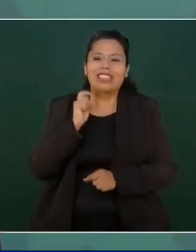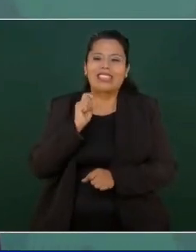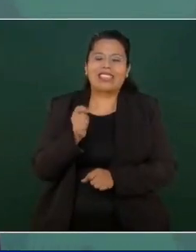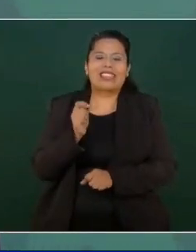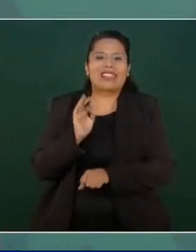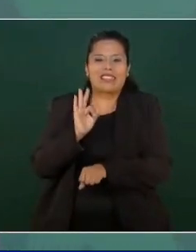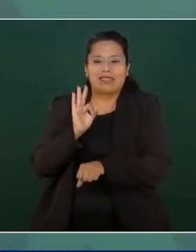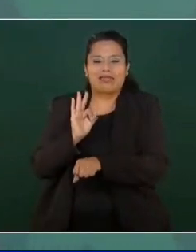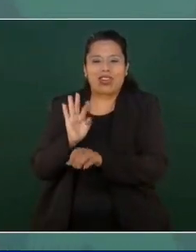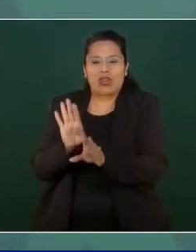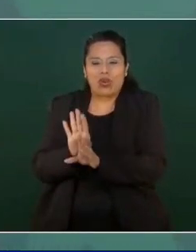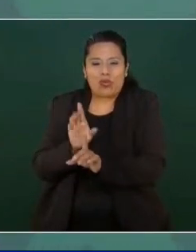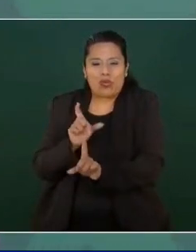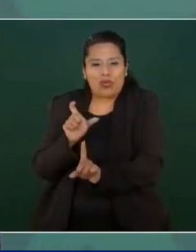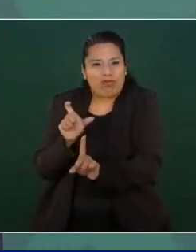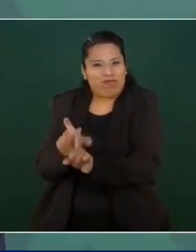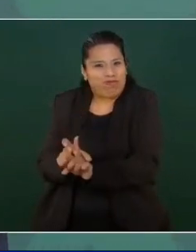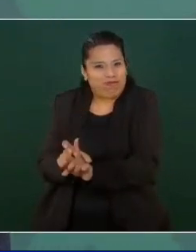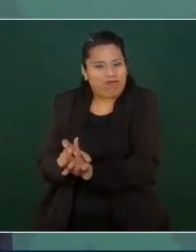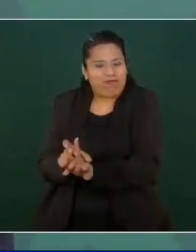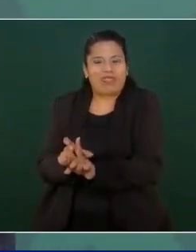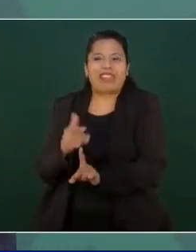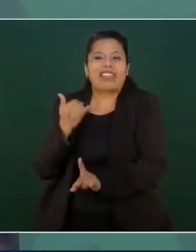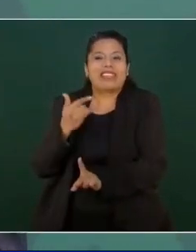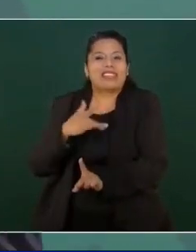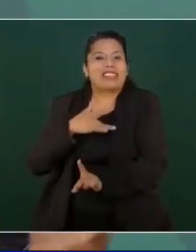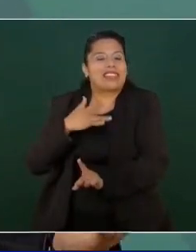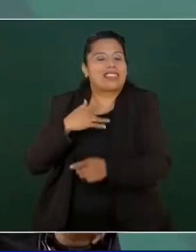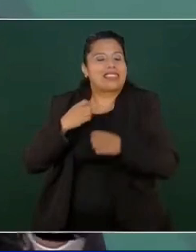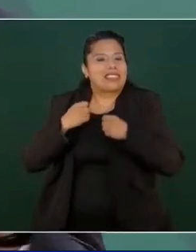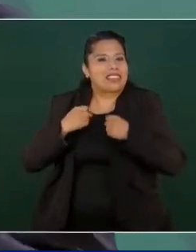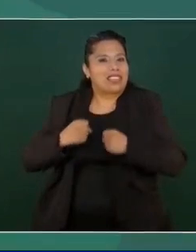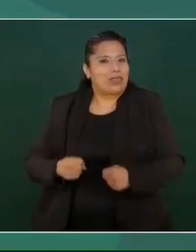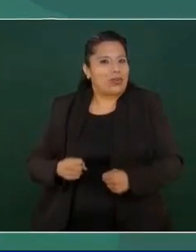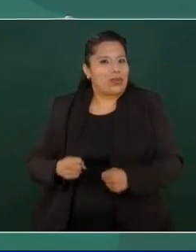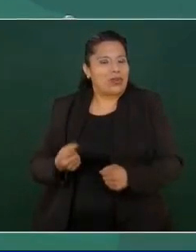protección, de seguridad social. Imagínense